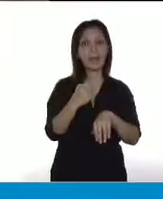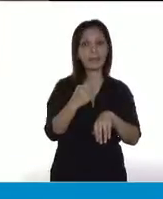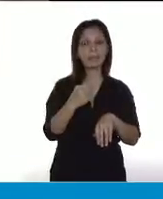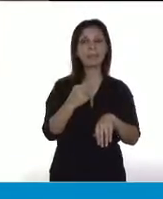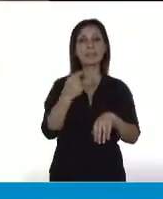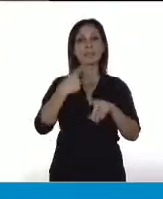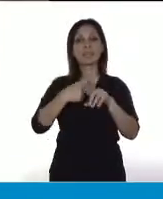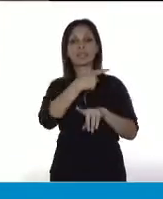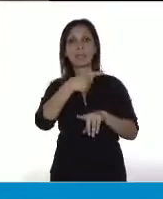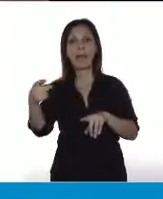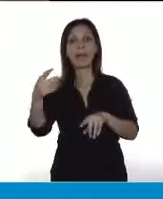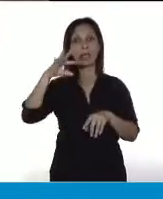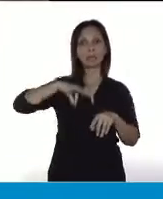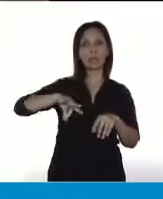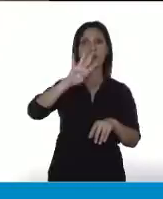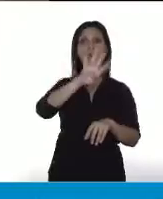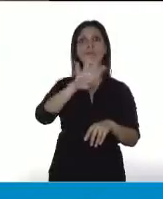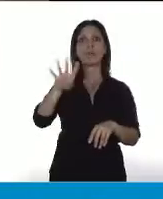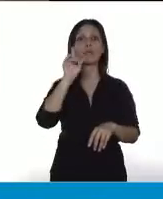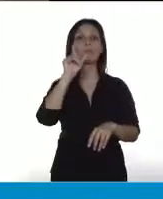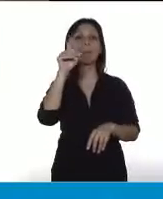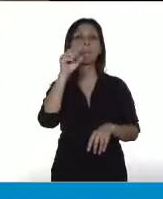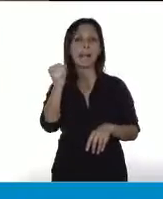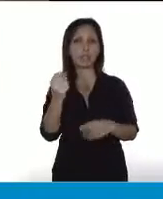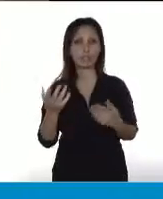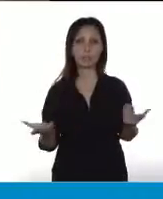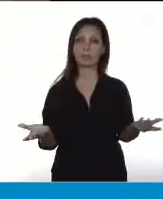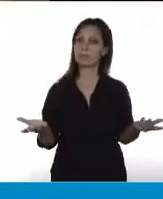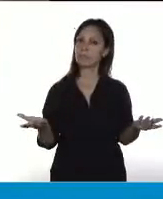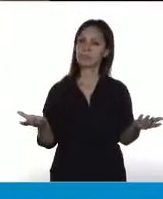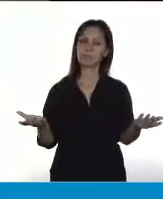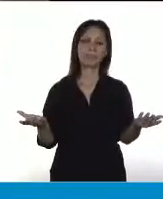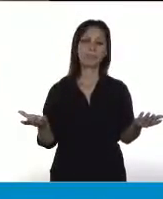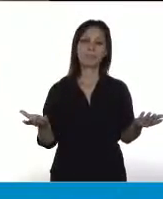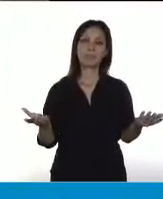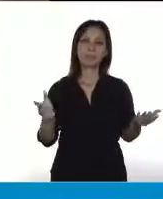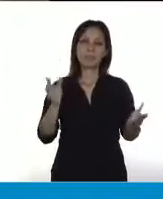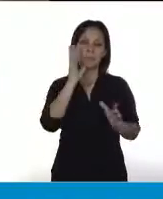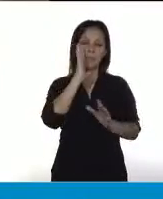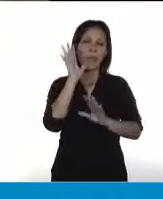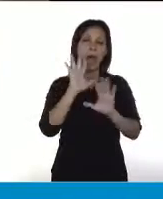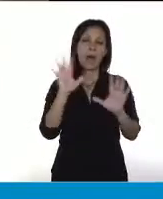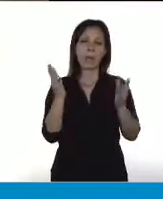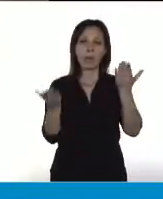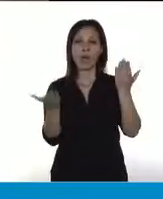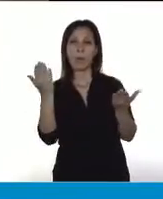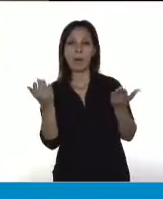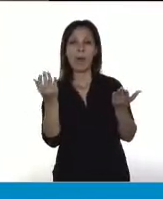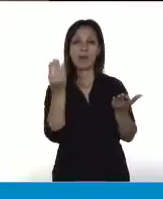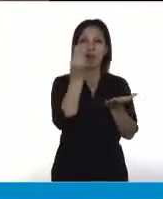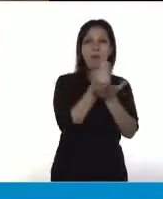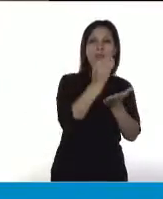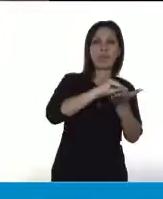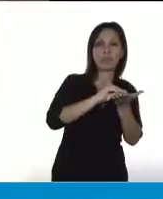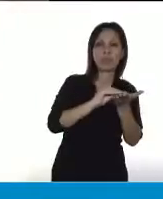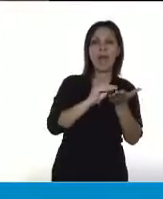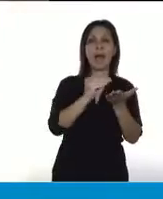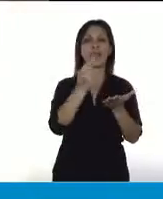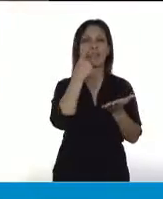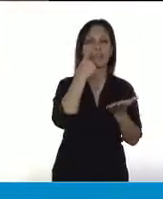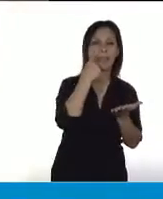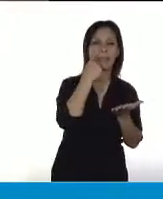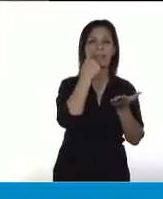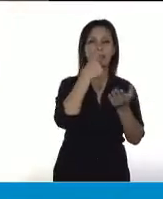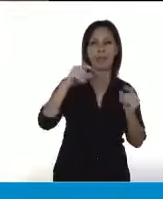cobran alrededor de 44 mil pesos. Muy lejos de lo que cobra un funcionario político, un diputado o un intendente